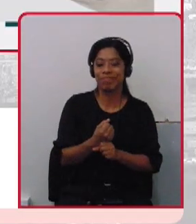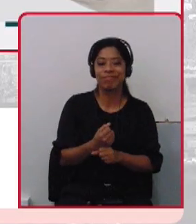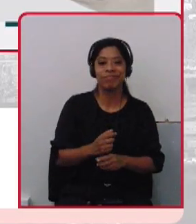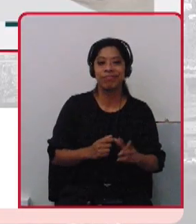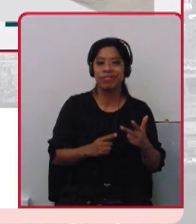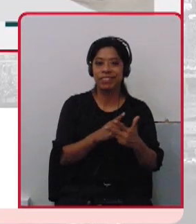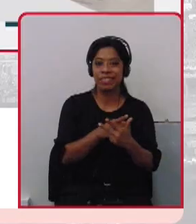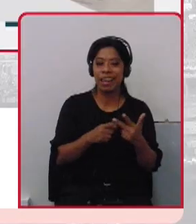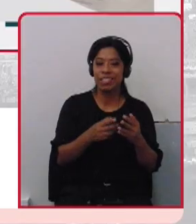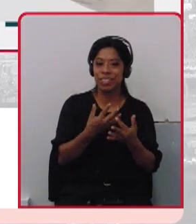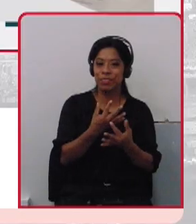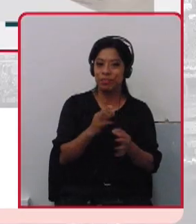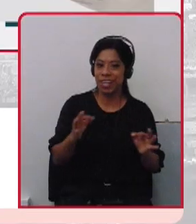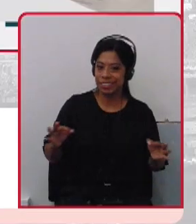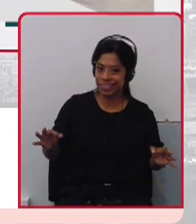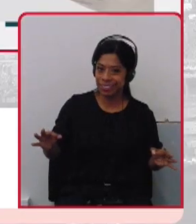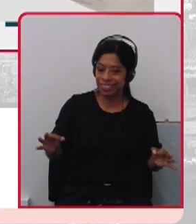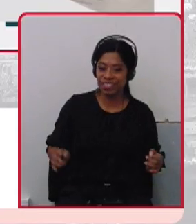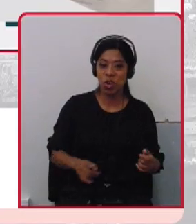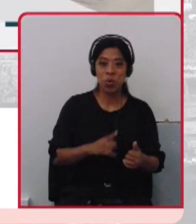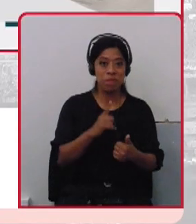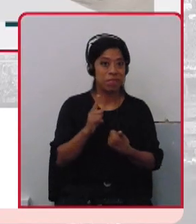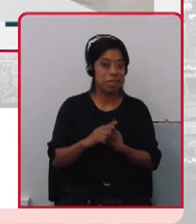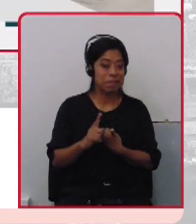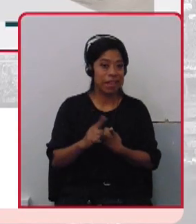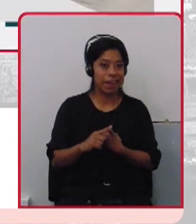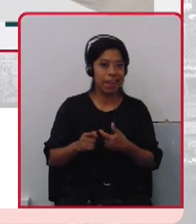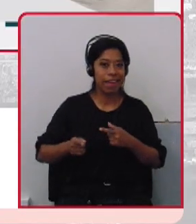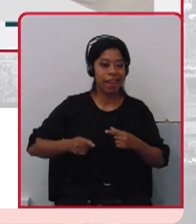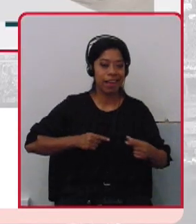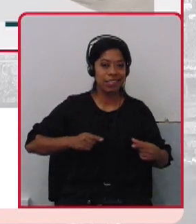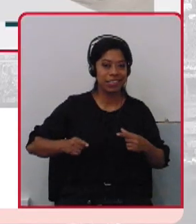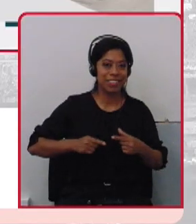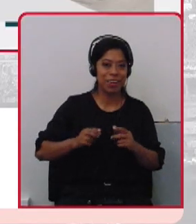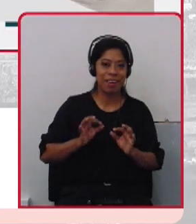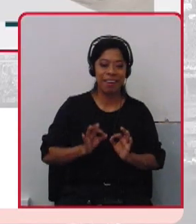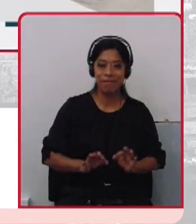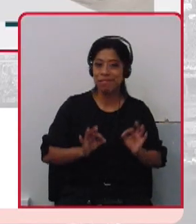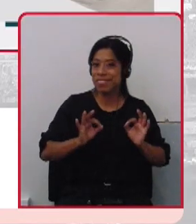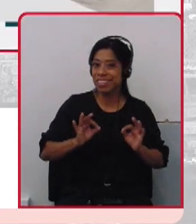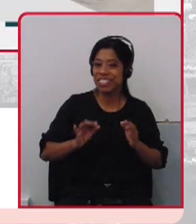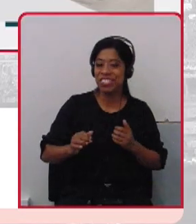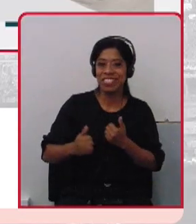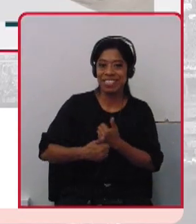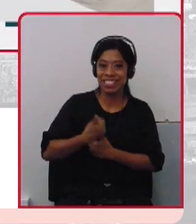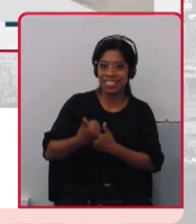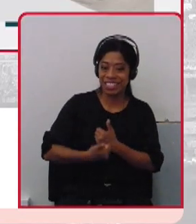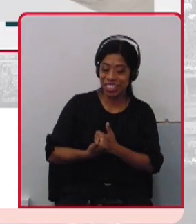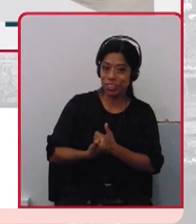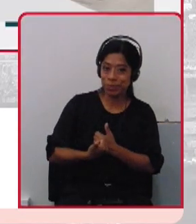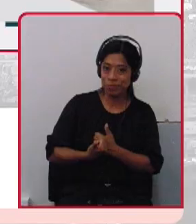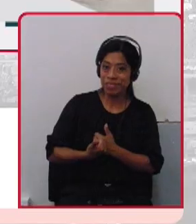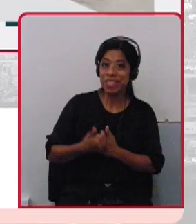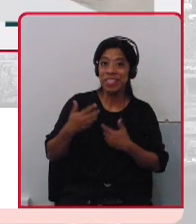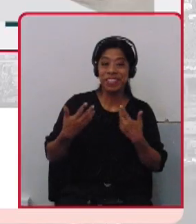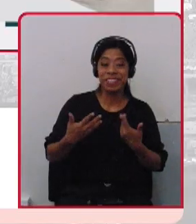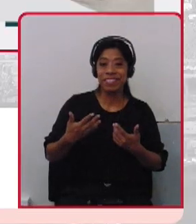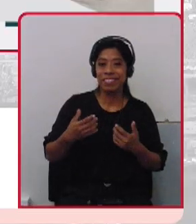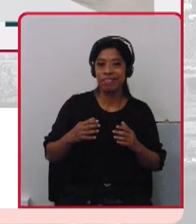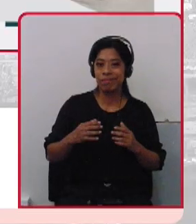3 frases. La primera es la gestión de riesgos críticos. Lo recuerden, por favor, porque más adelante voy